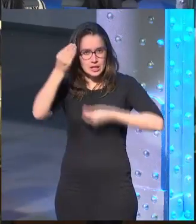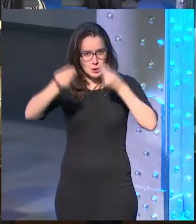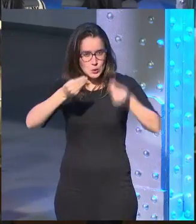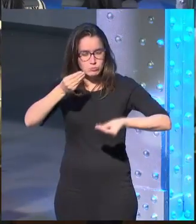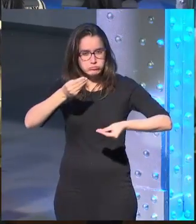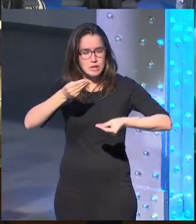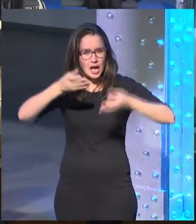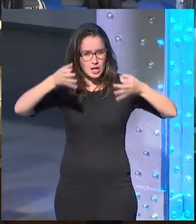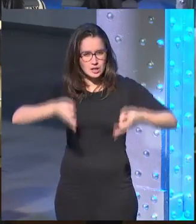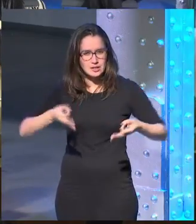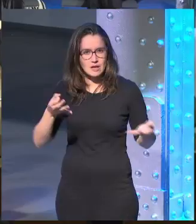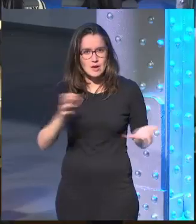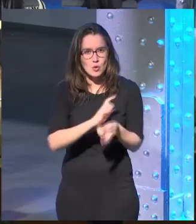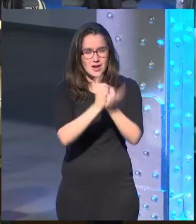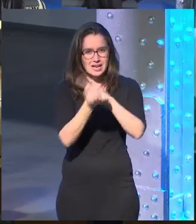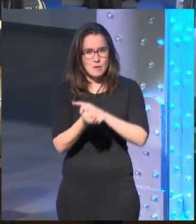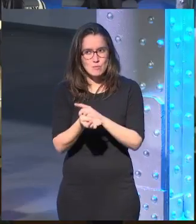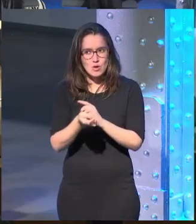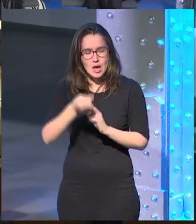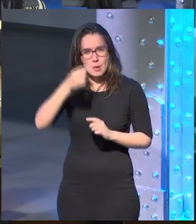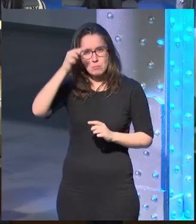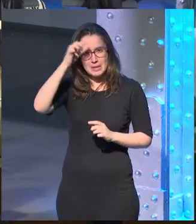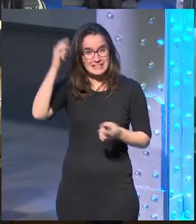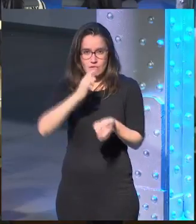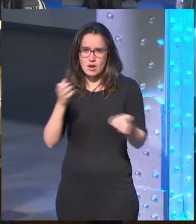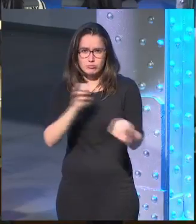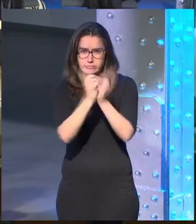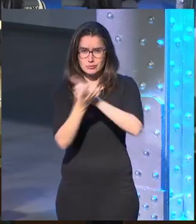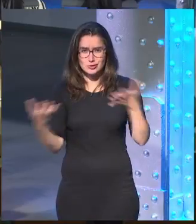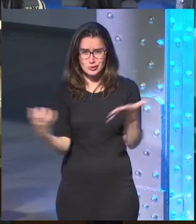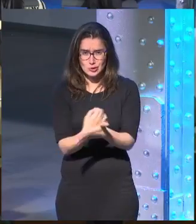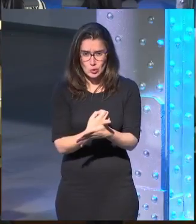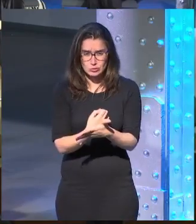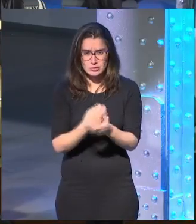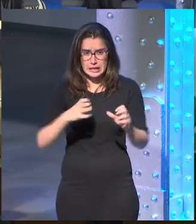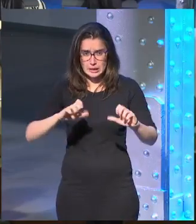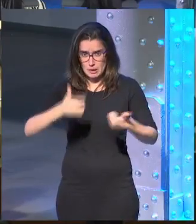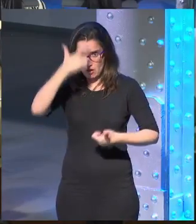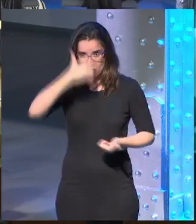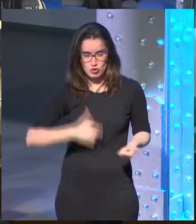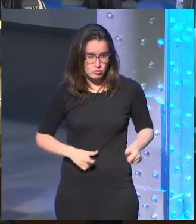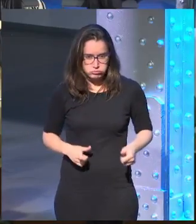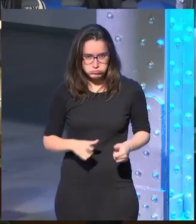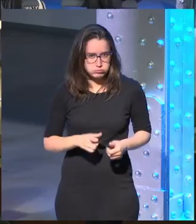de patente que tenemos que hacer un cambio de mentalidad, todos, empezando por mi misma. Es decir,